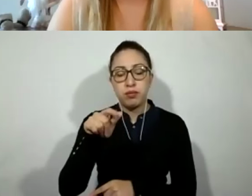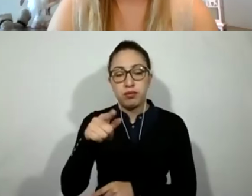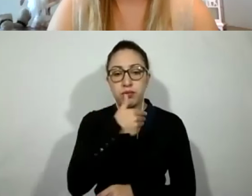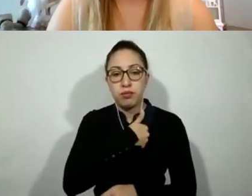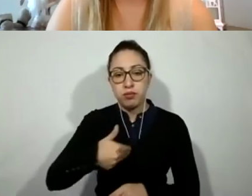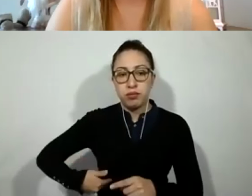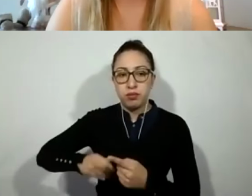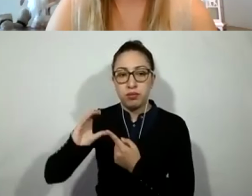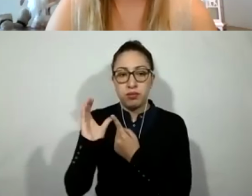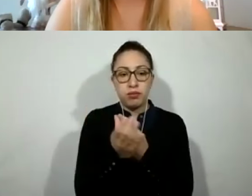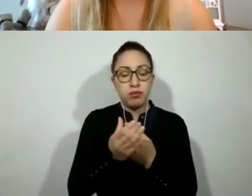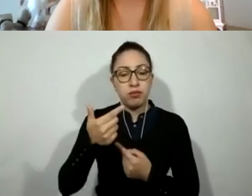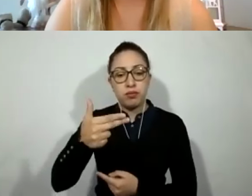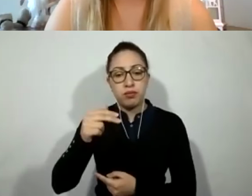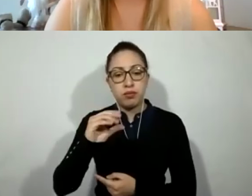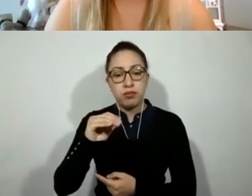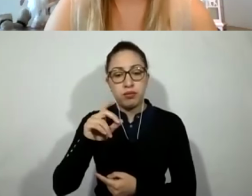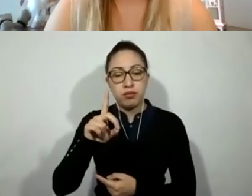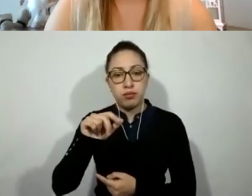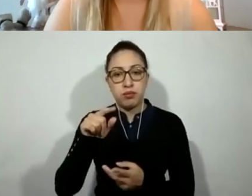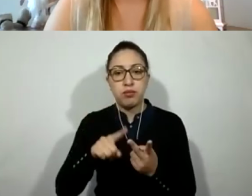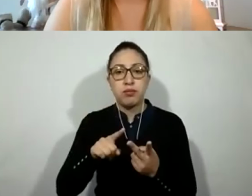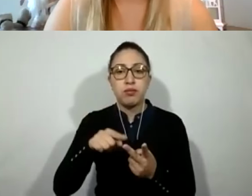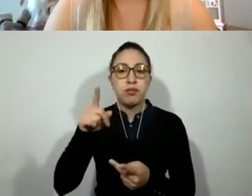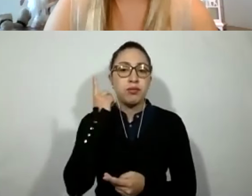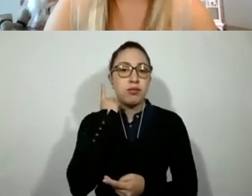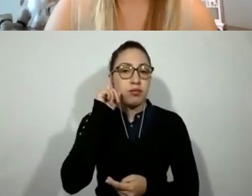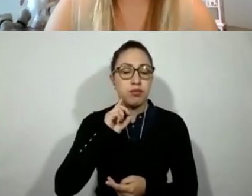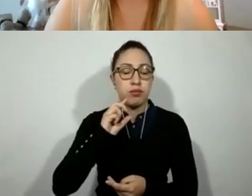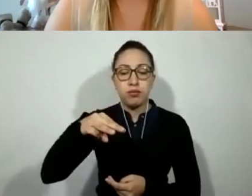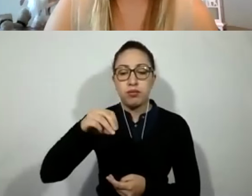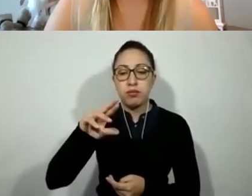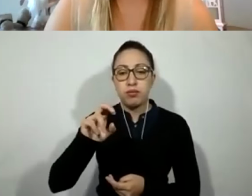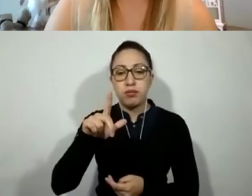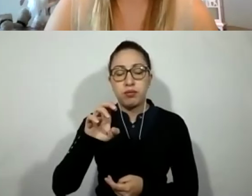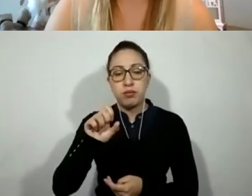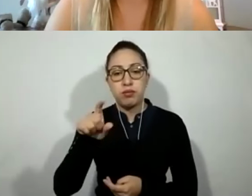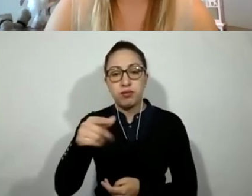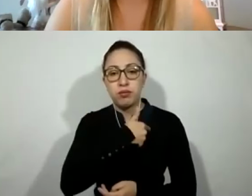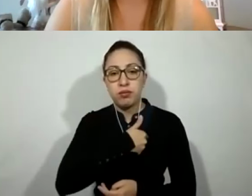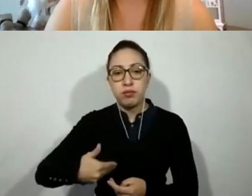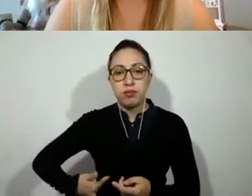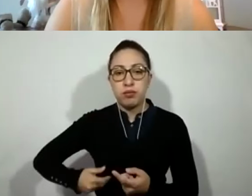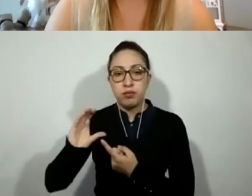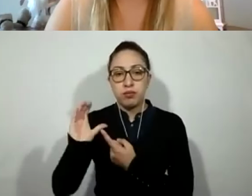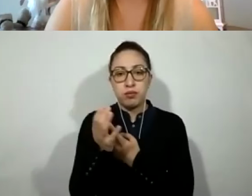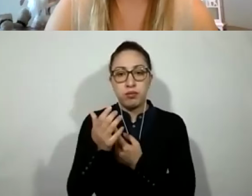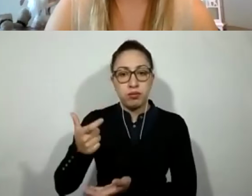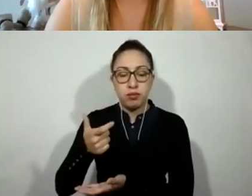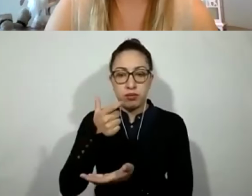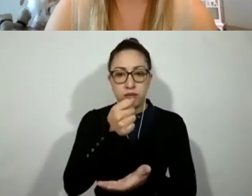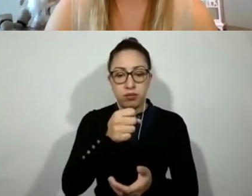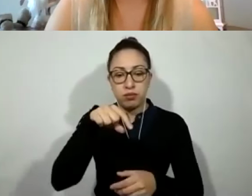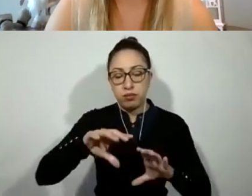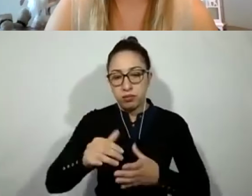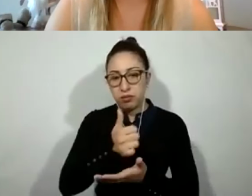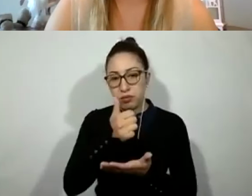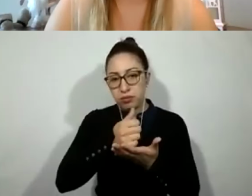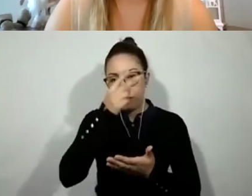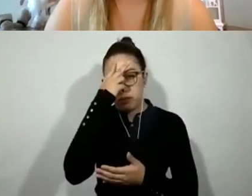de Hacienda. Diputada María Guadalupe Morales Rubio, presidenta de la Comisión de Presupuesto y Cuenta Pública